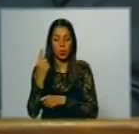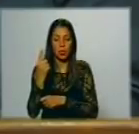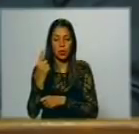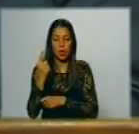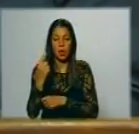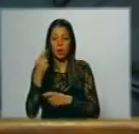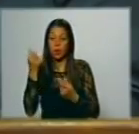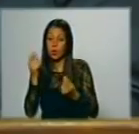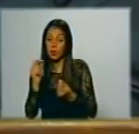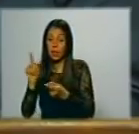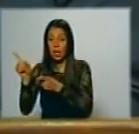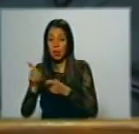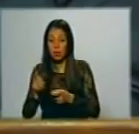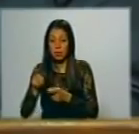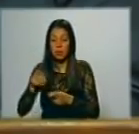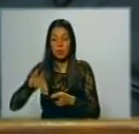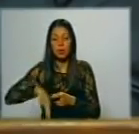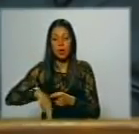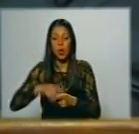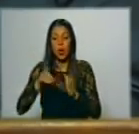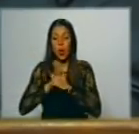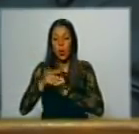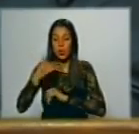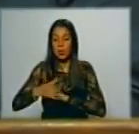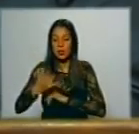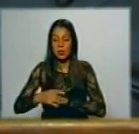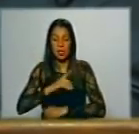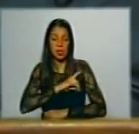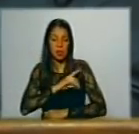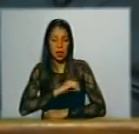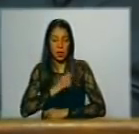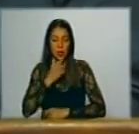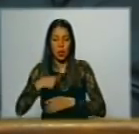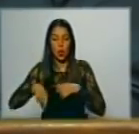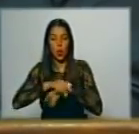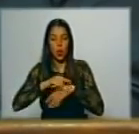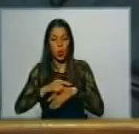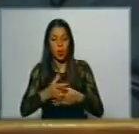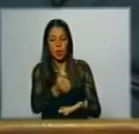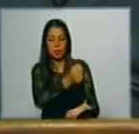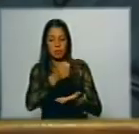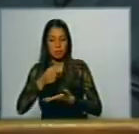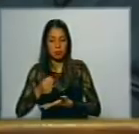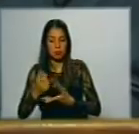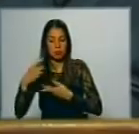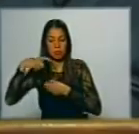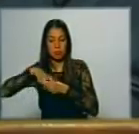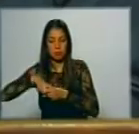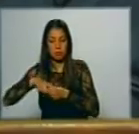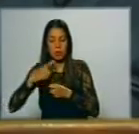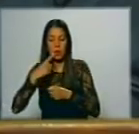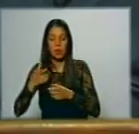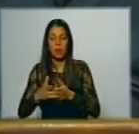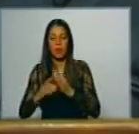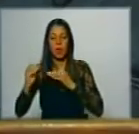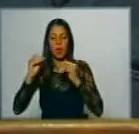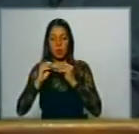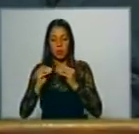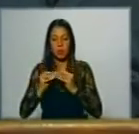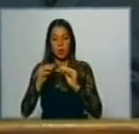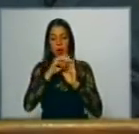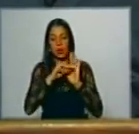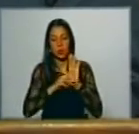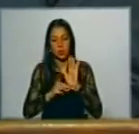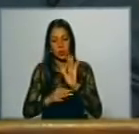rentas, recursos, bienes y derechos que le asigne el Ejecutivo Nacional de conformidad con el ordenamiento